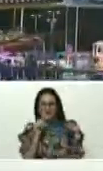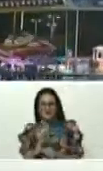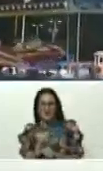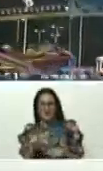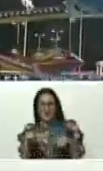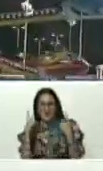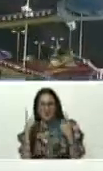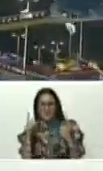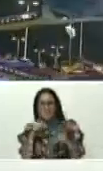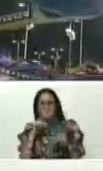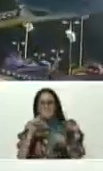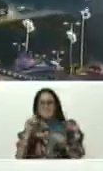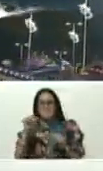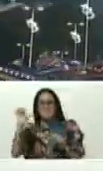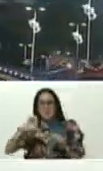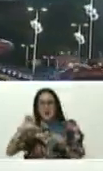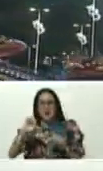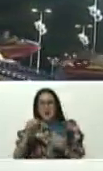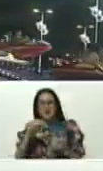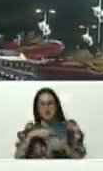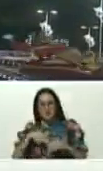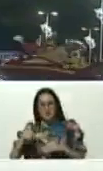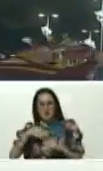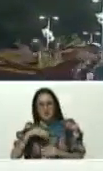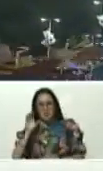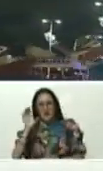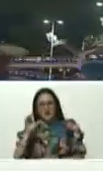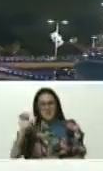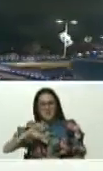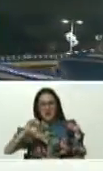de La Guaira? ¿Vas a hablar mal de tu tierra, de tu país?